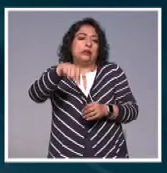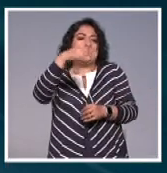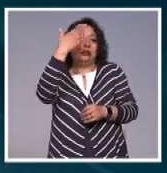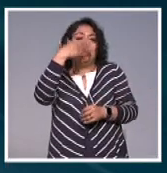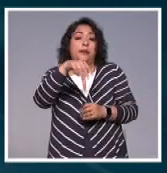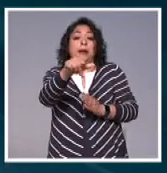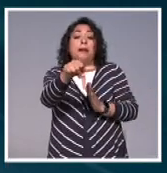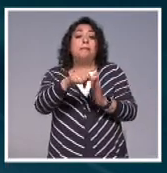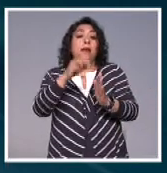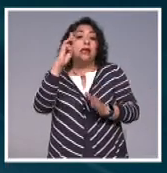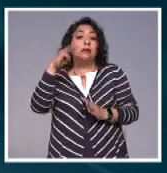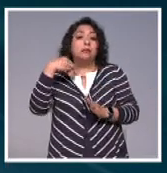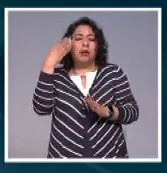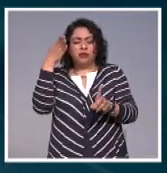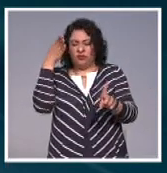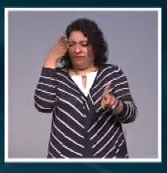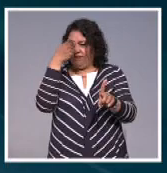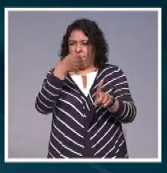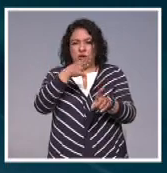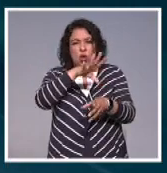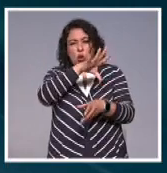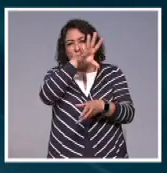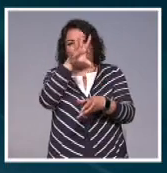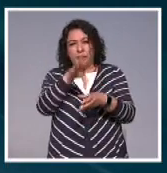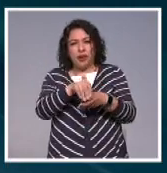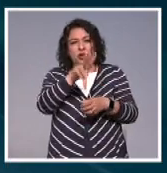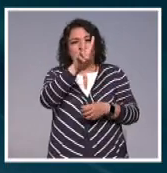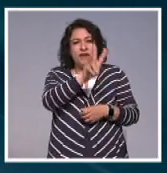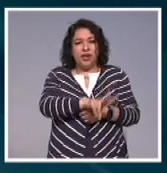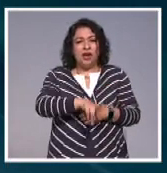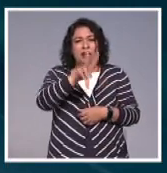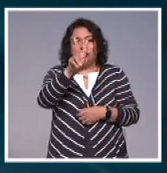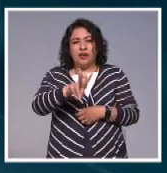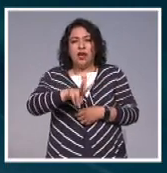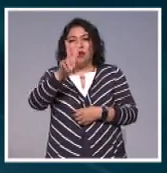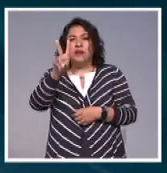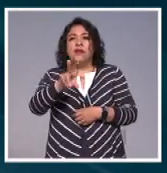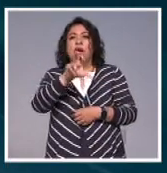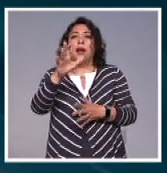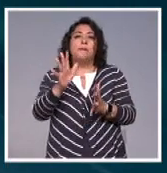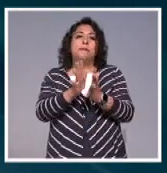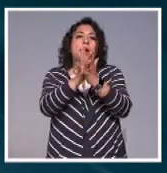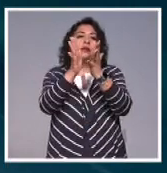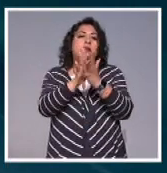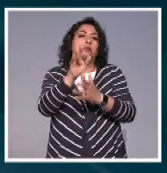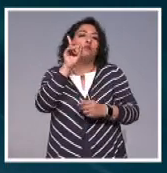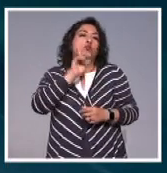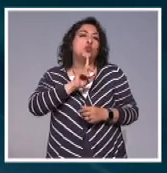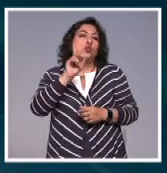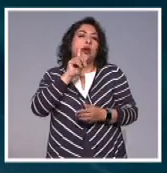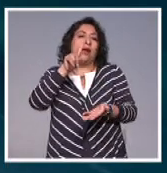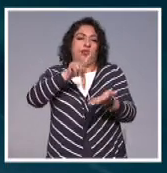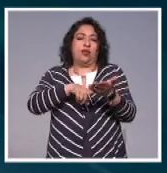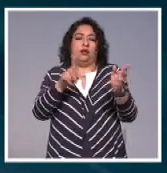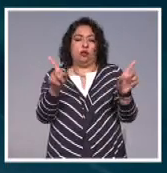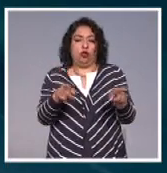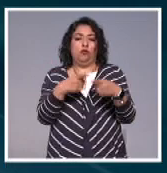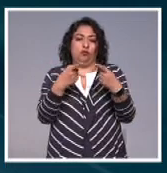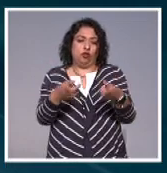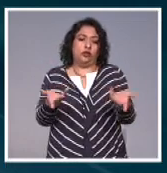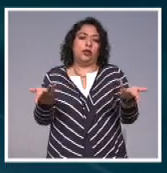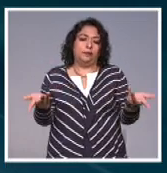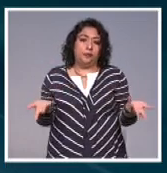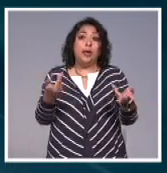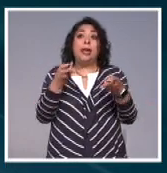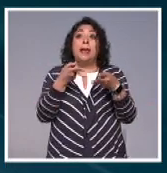este mes de marzo voy a dedicar íntegramente todos los Mirando Músicas a la presencia de la mujer musical. Y